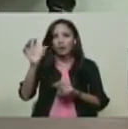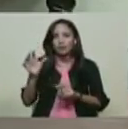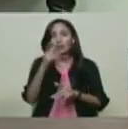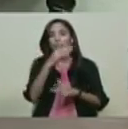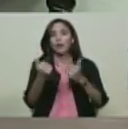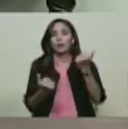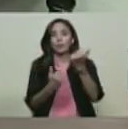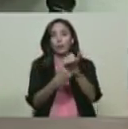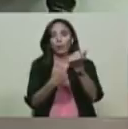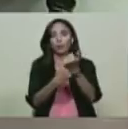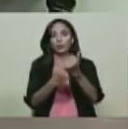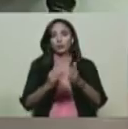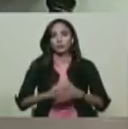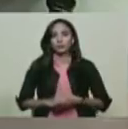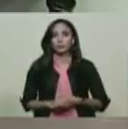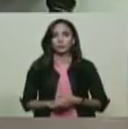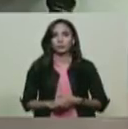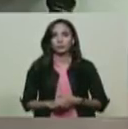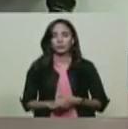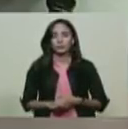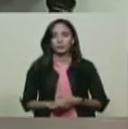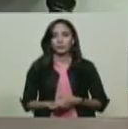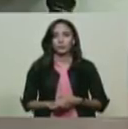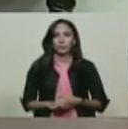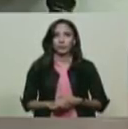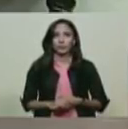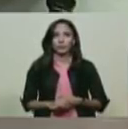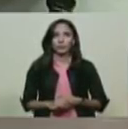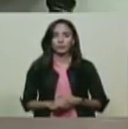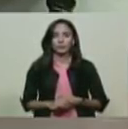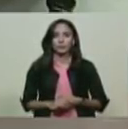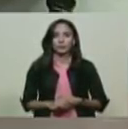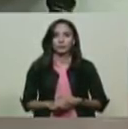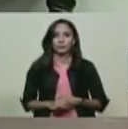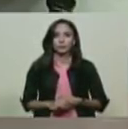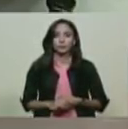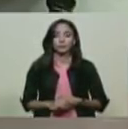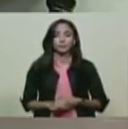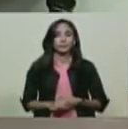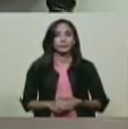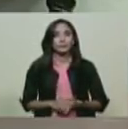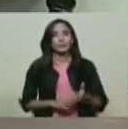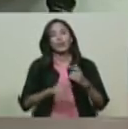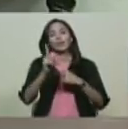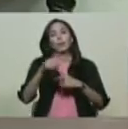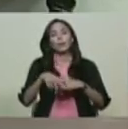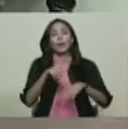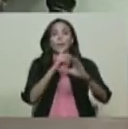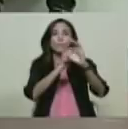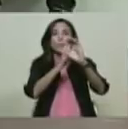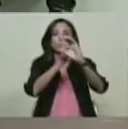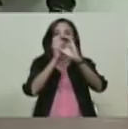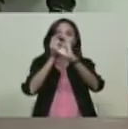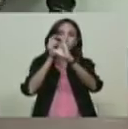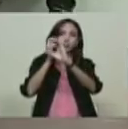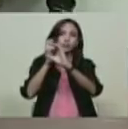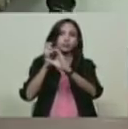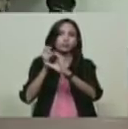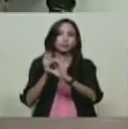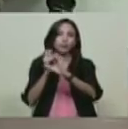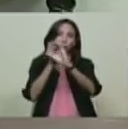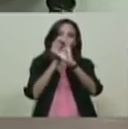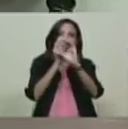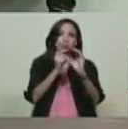validan la transacción. Y por esa vía llamada minería es que